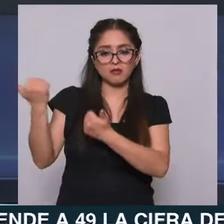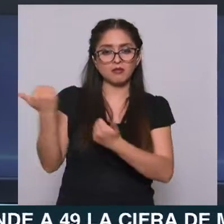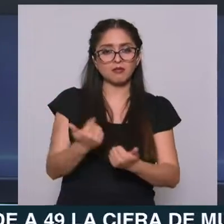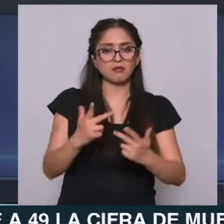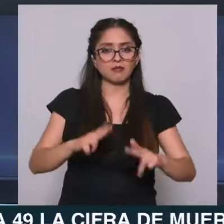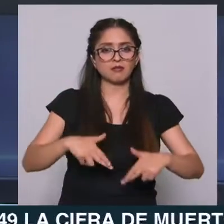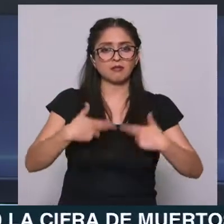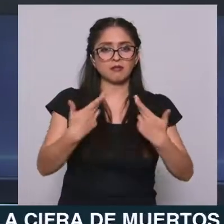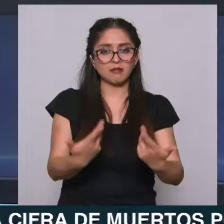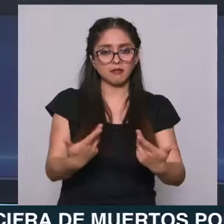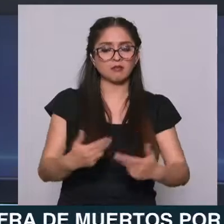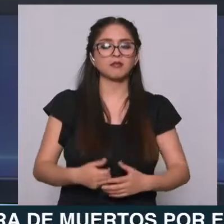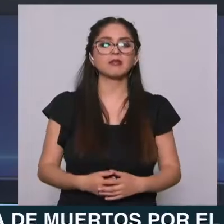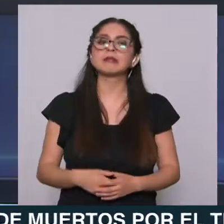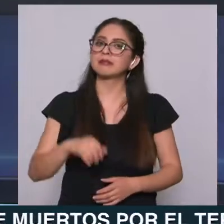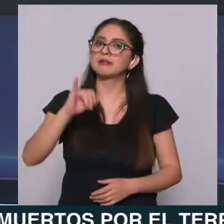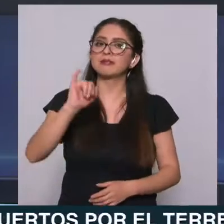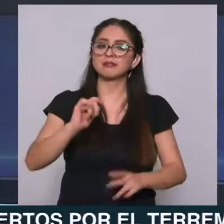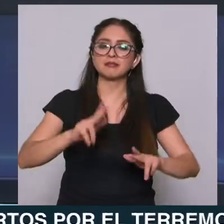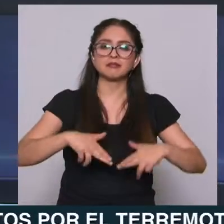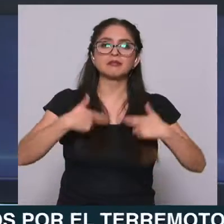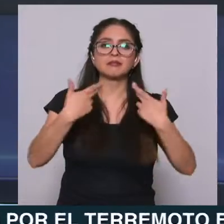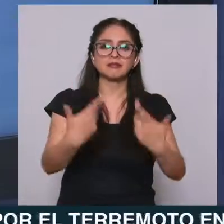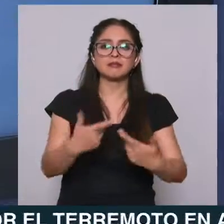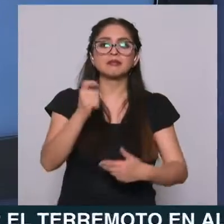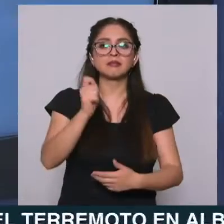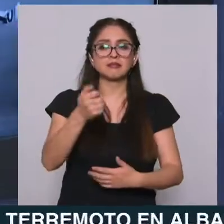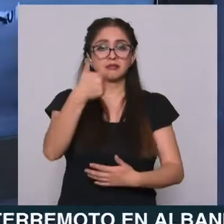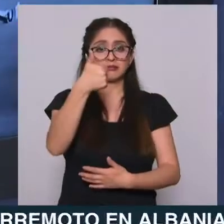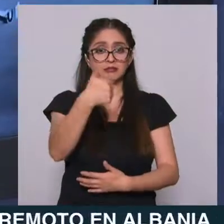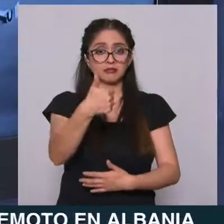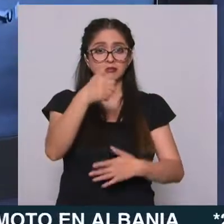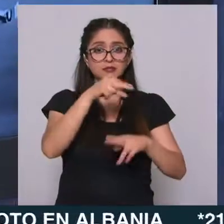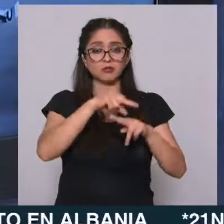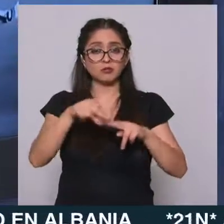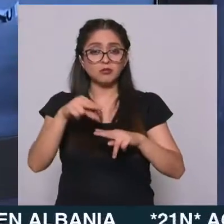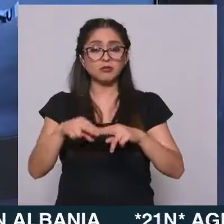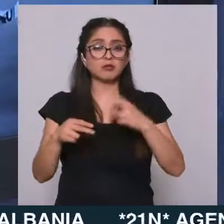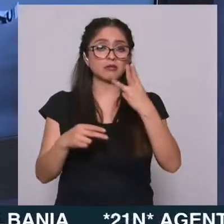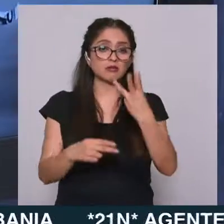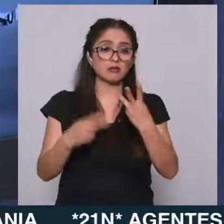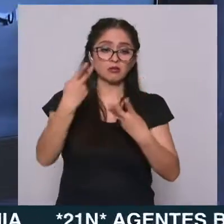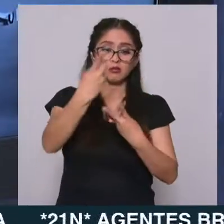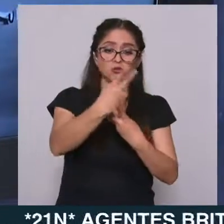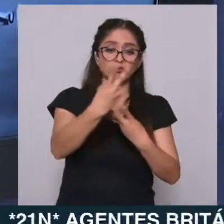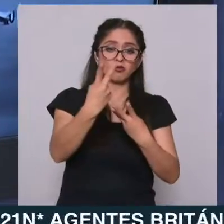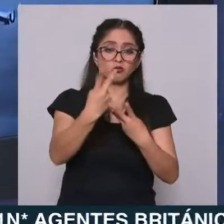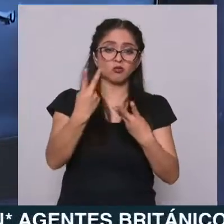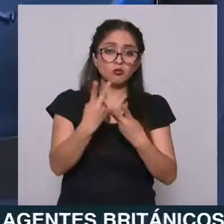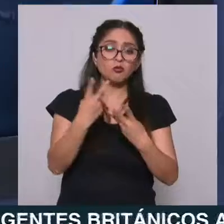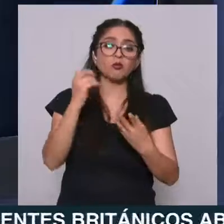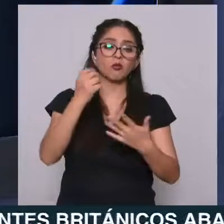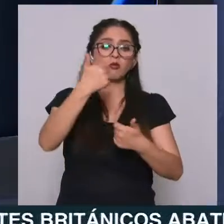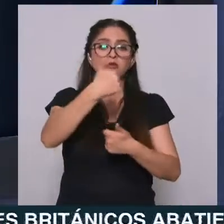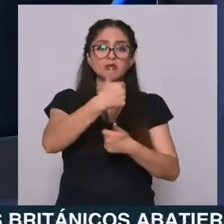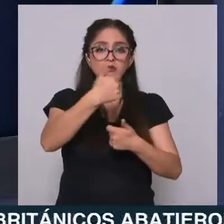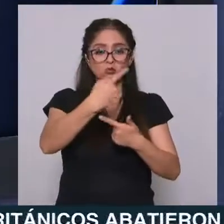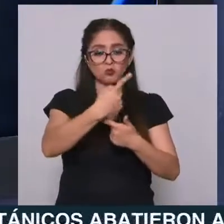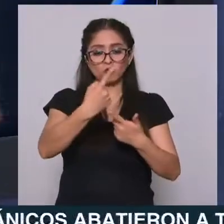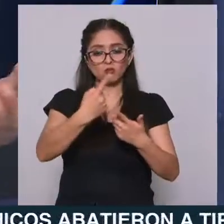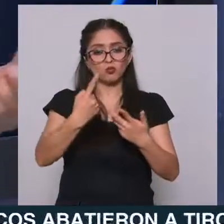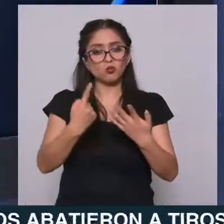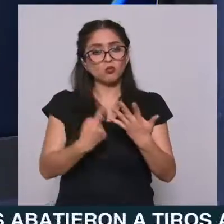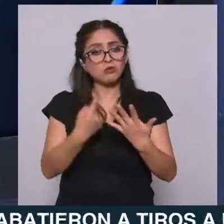les traemos unos regalos a toda la gente, son 6 boletos, 3 pases dobles o 6 individuales, como ustedes gusten. Y